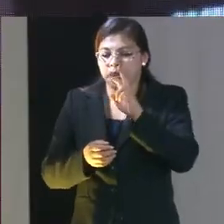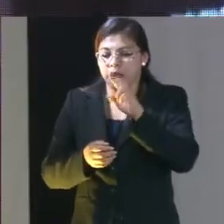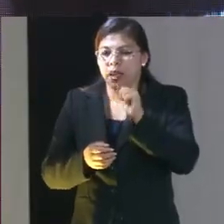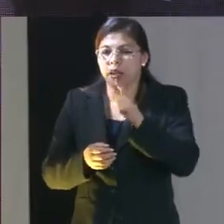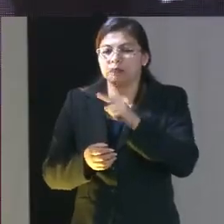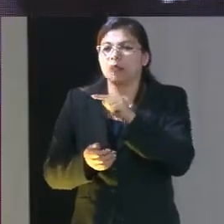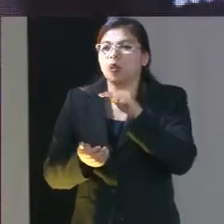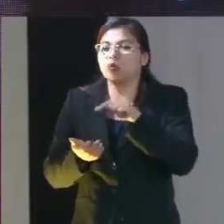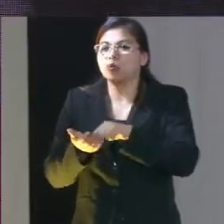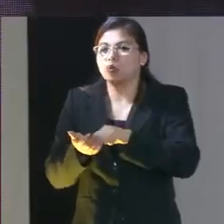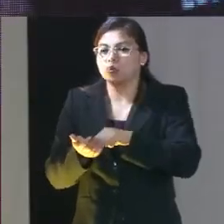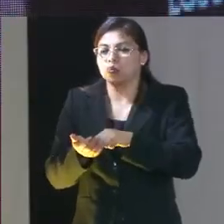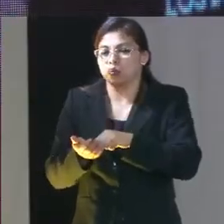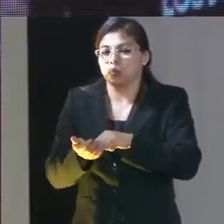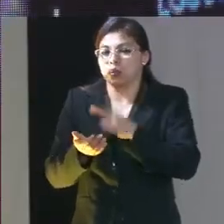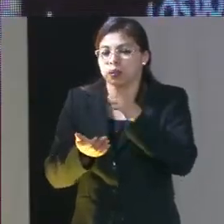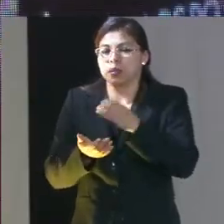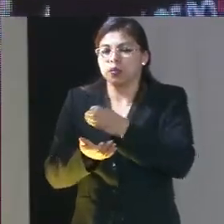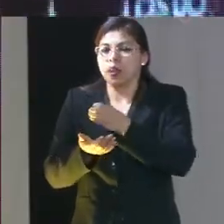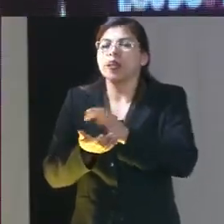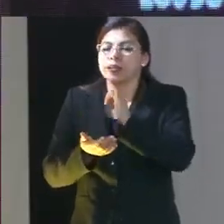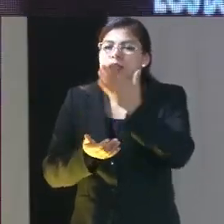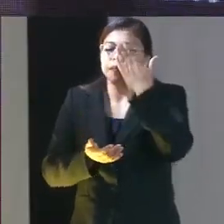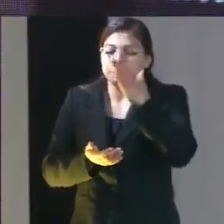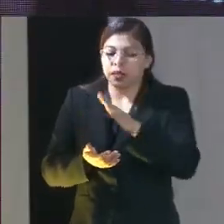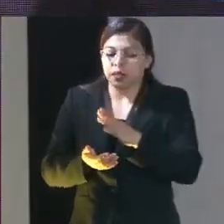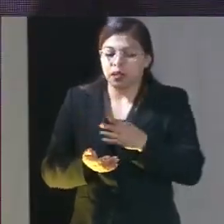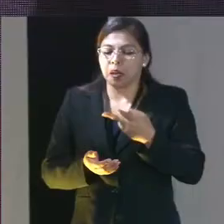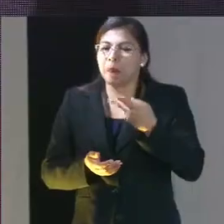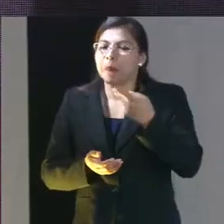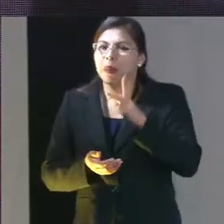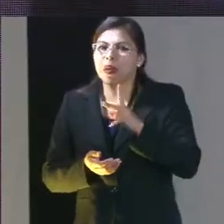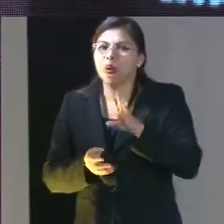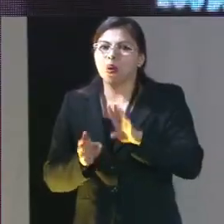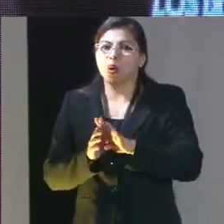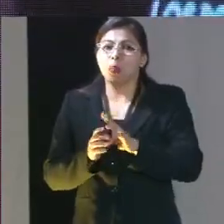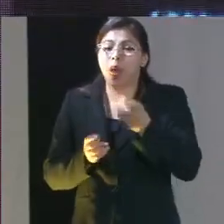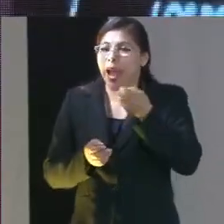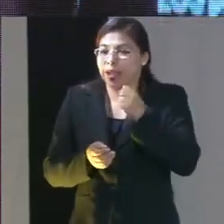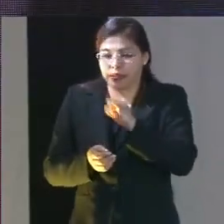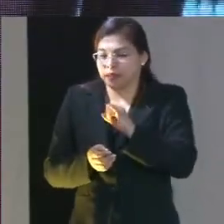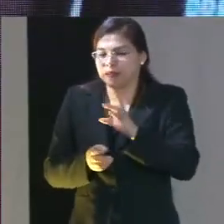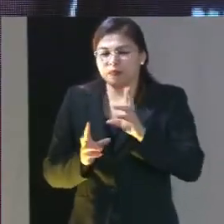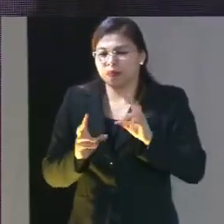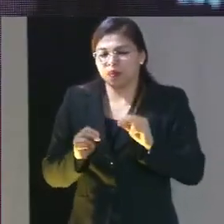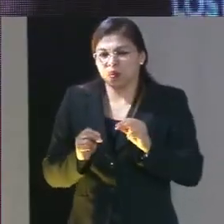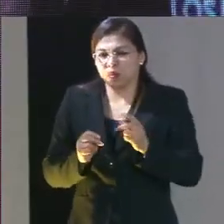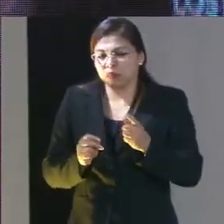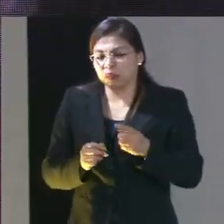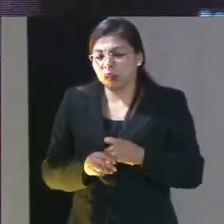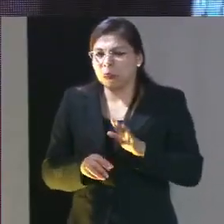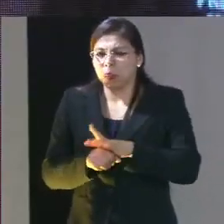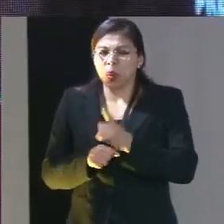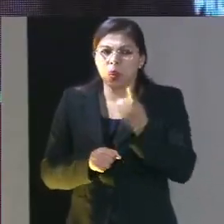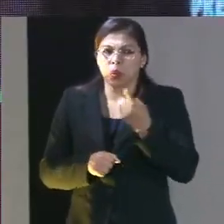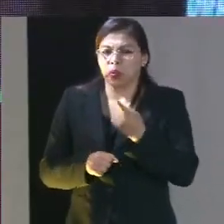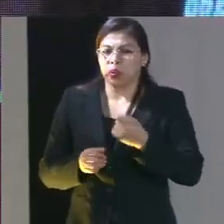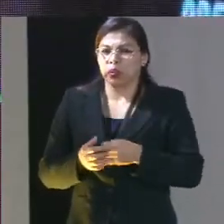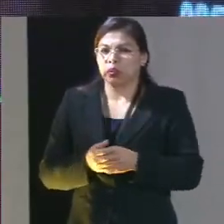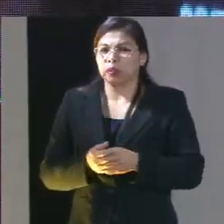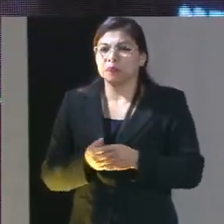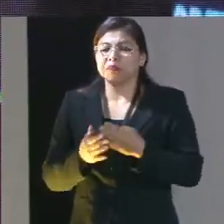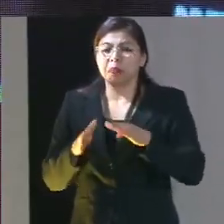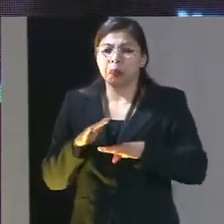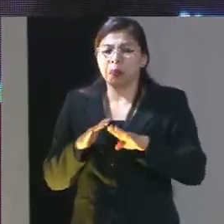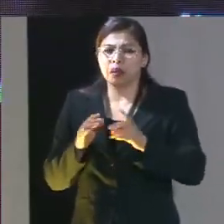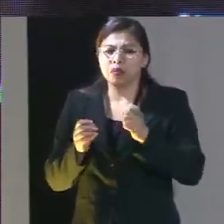una ciudad sitiada, o sea, ya se sabía, pero no tenemos ningún indicio de que haya sido así. ¿Por qué? Porque